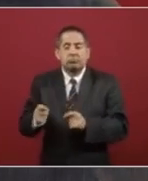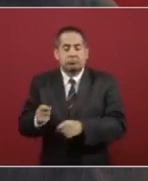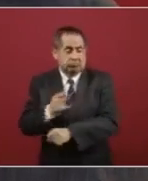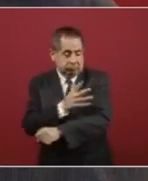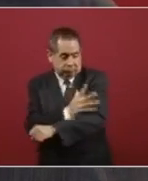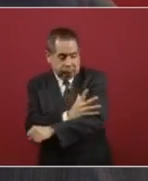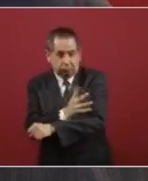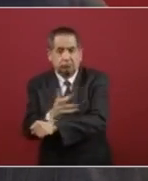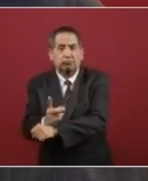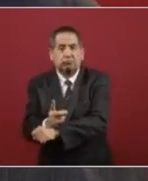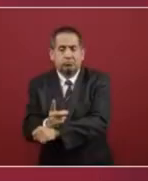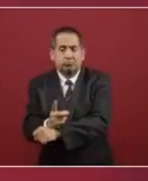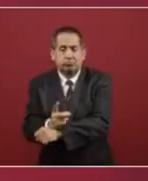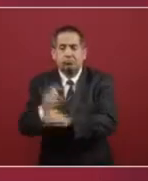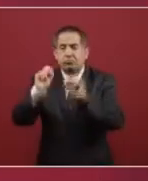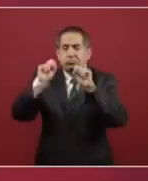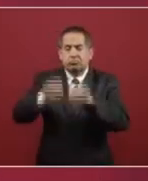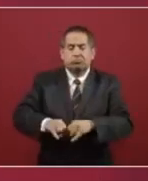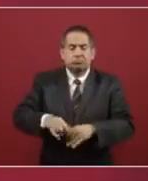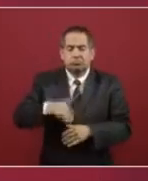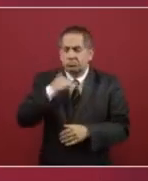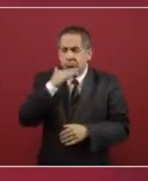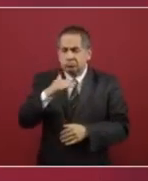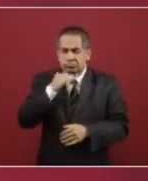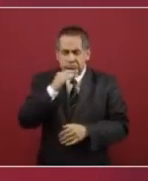honesta, incorruptible.